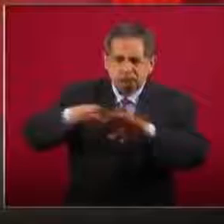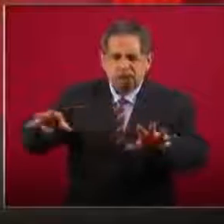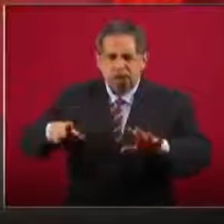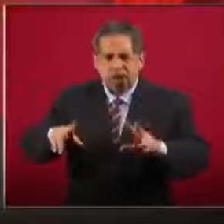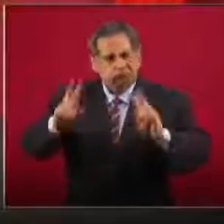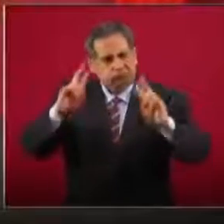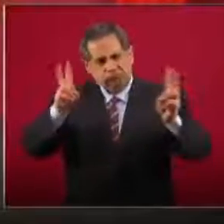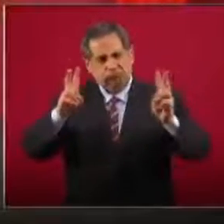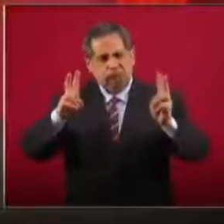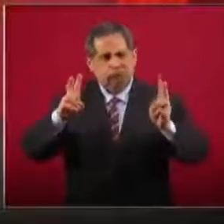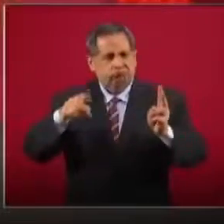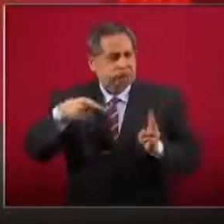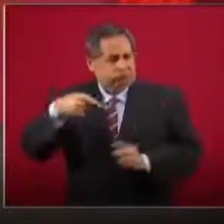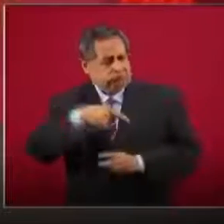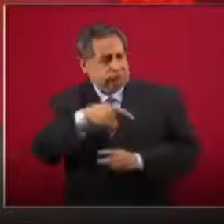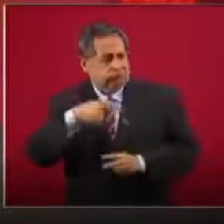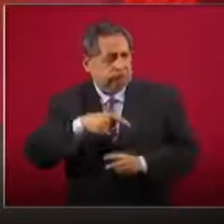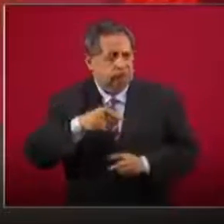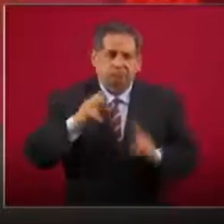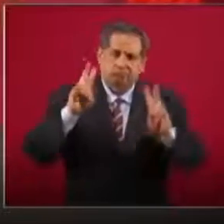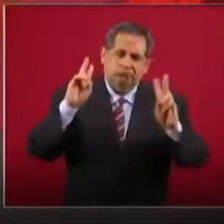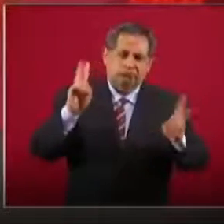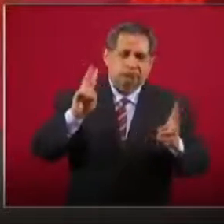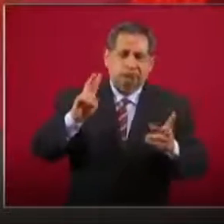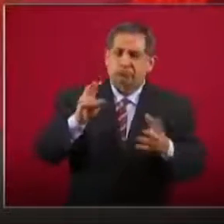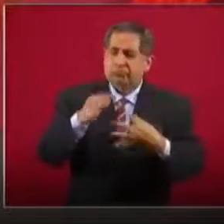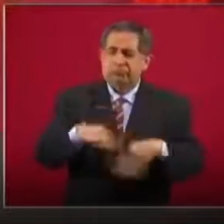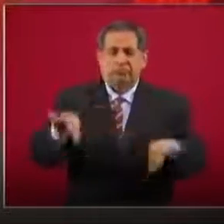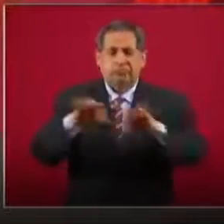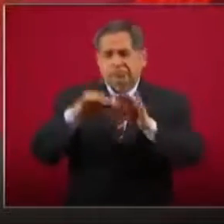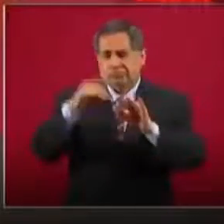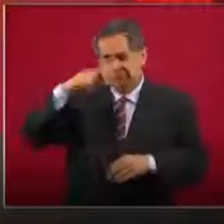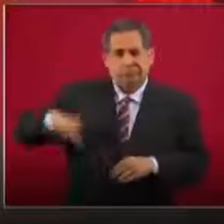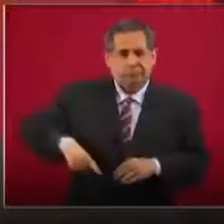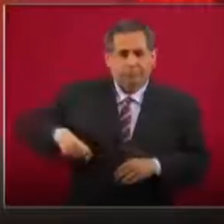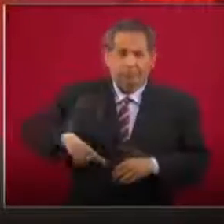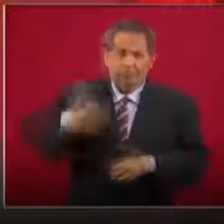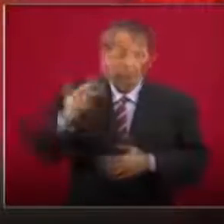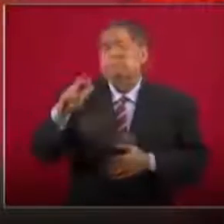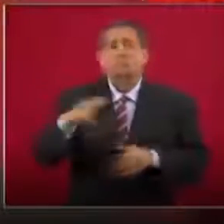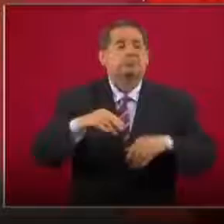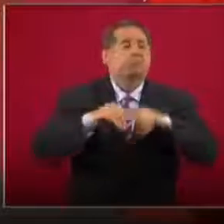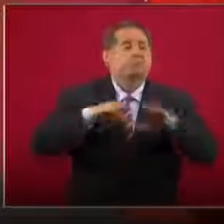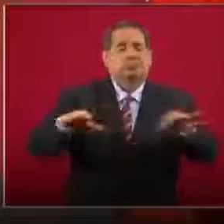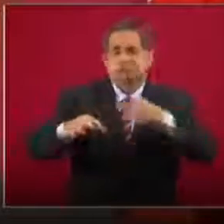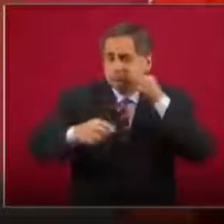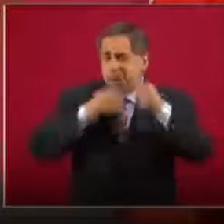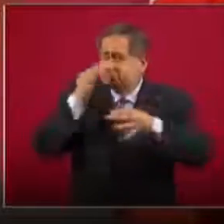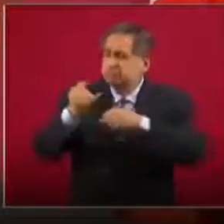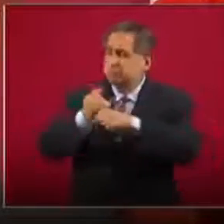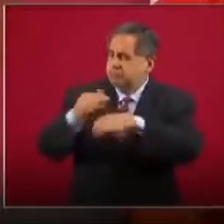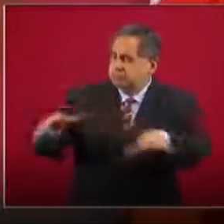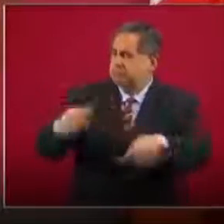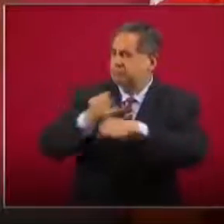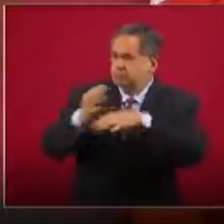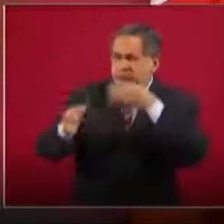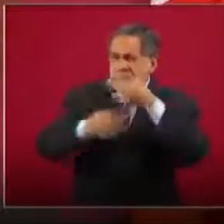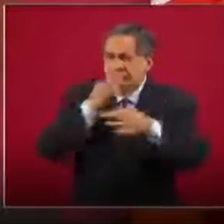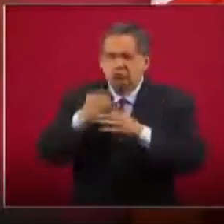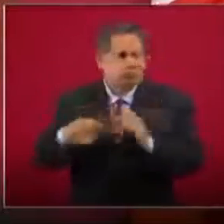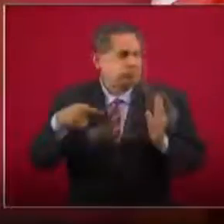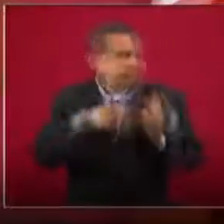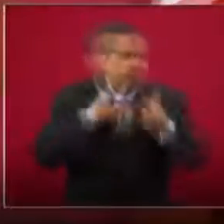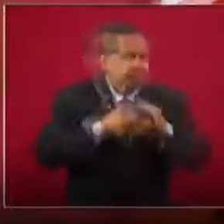asunto de Estado y que la Fiscalía informara qué